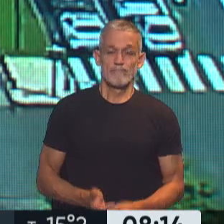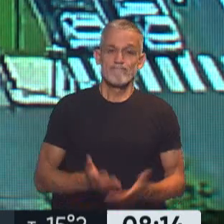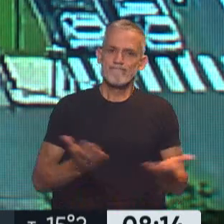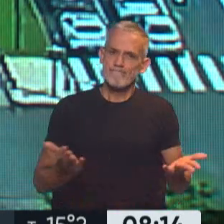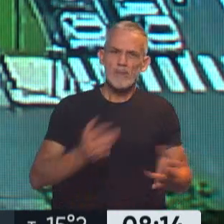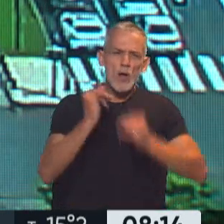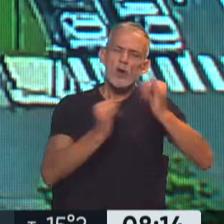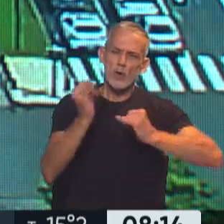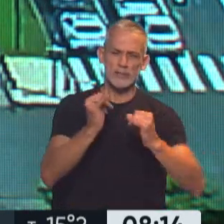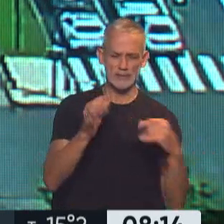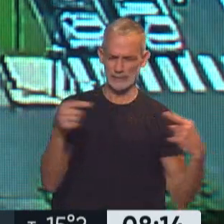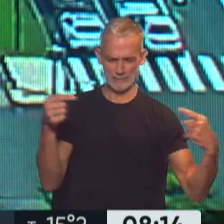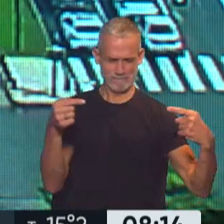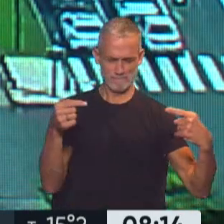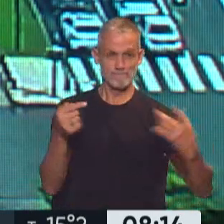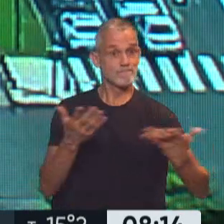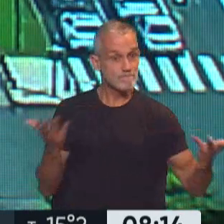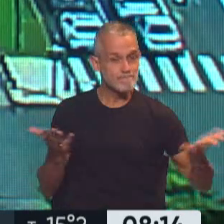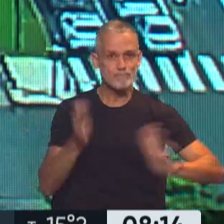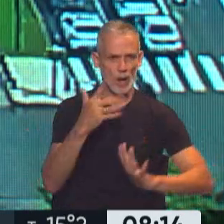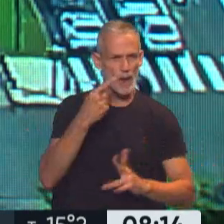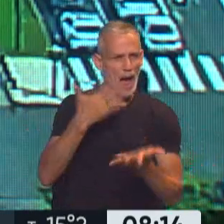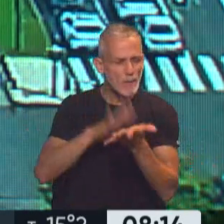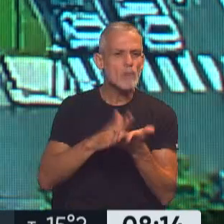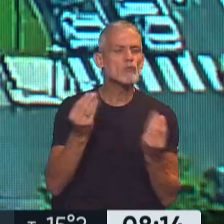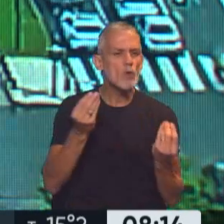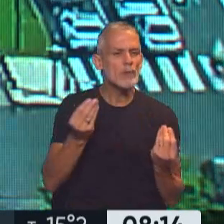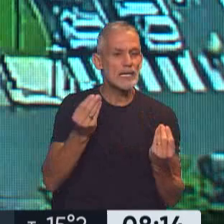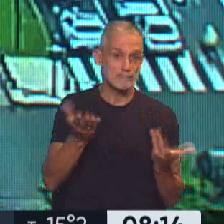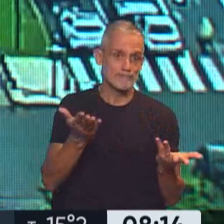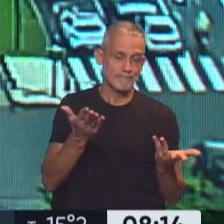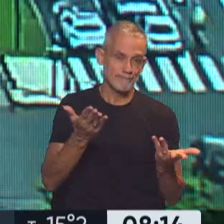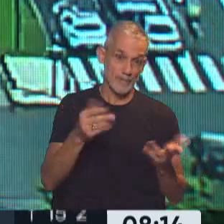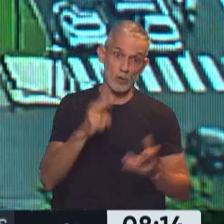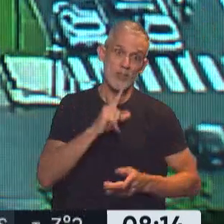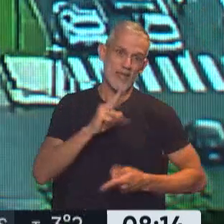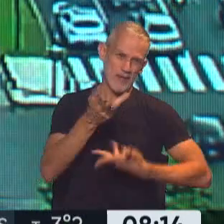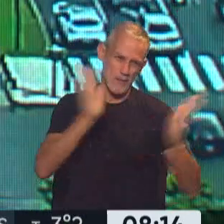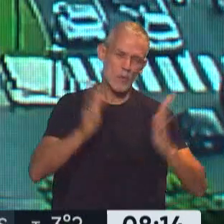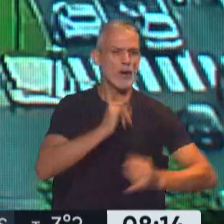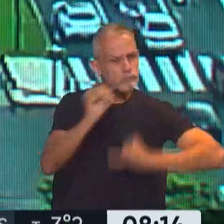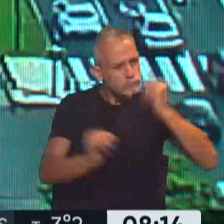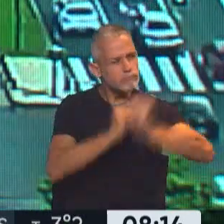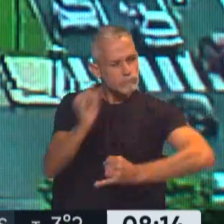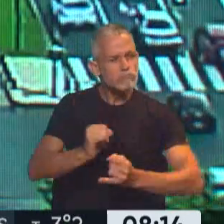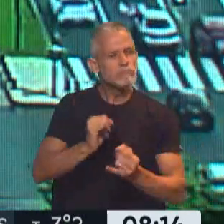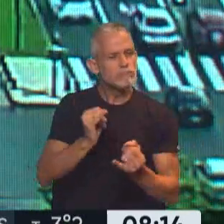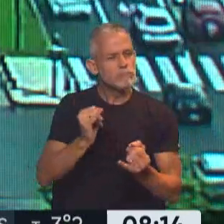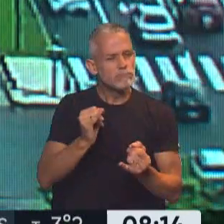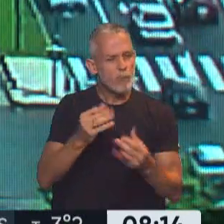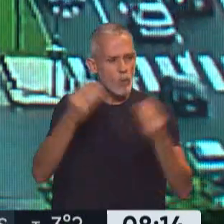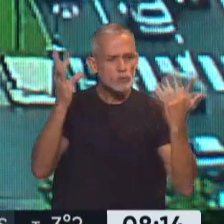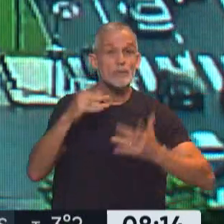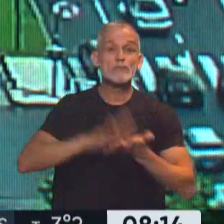Hay noticias que son contradictorias, ¿no? Porque afortunadamente hablamos y mucho en nuestro noticiero acerca de